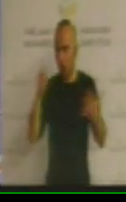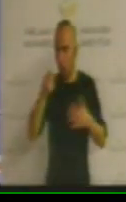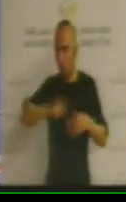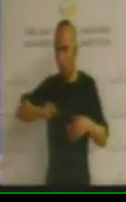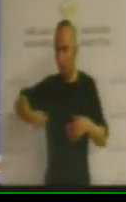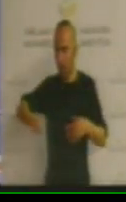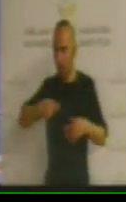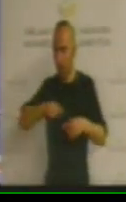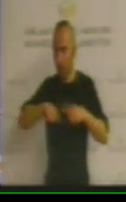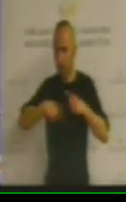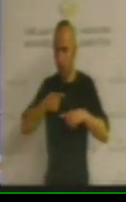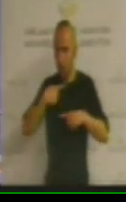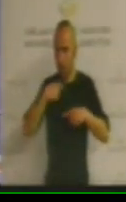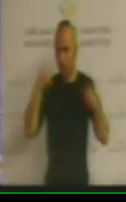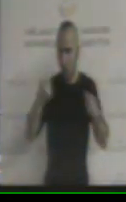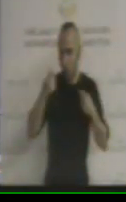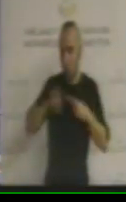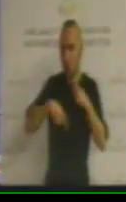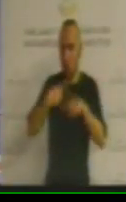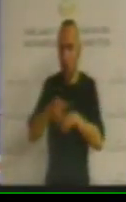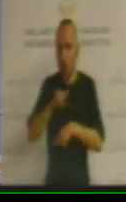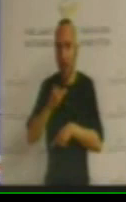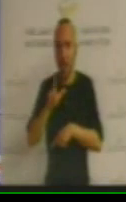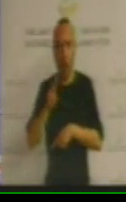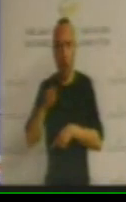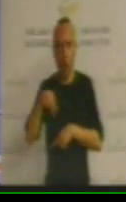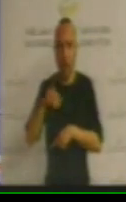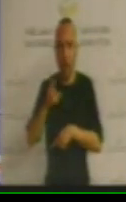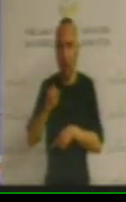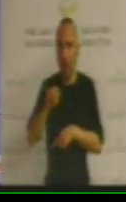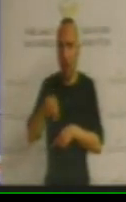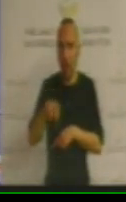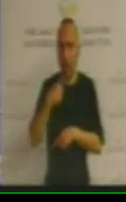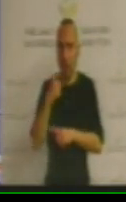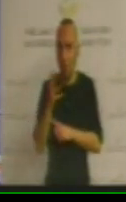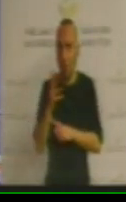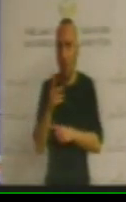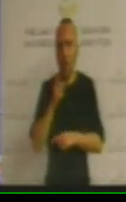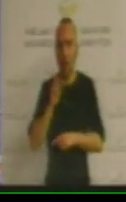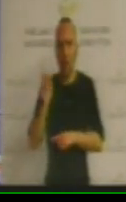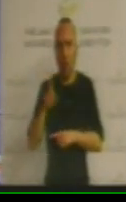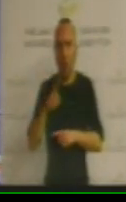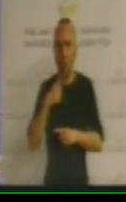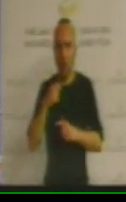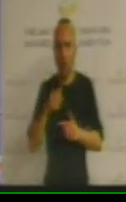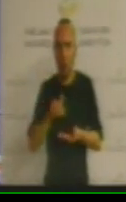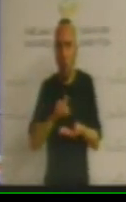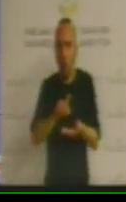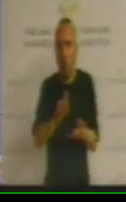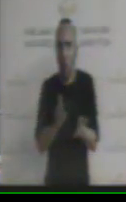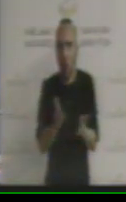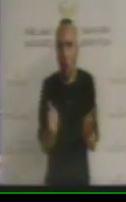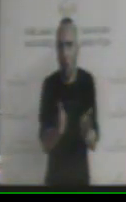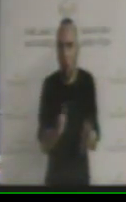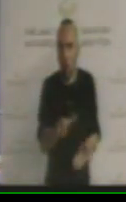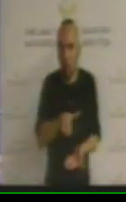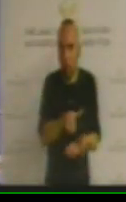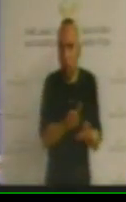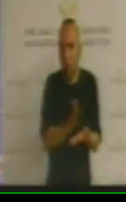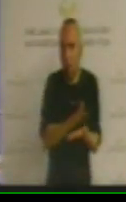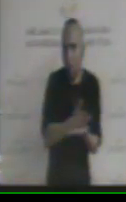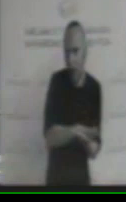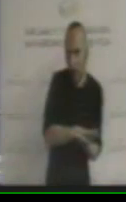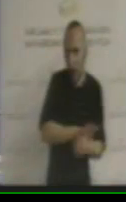ya a fines del 17 con el Hyundai, y solo en uno de los lotes, otra nueva cancelación. Es un trabajo de investigación, la verdad,